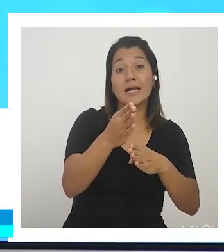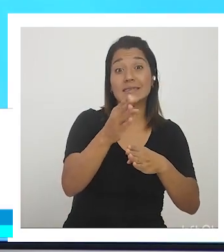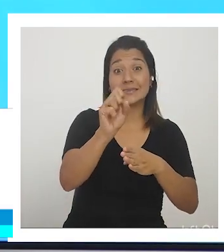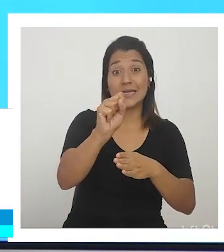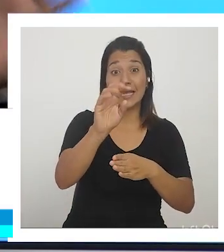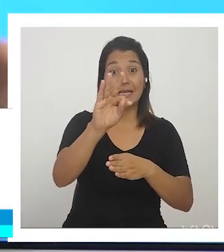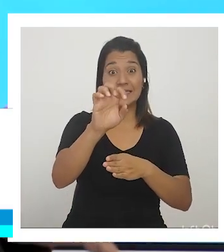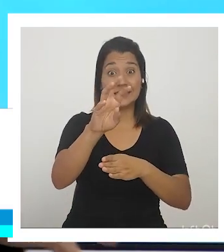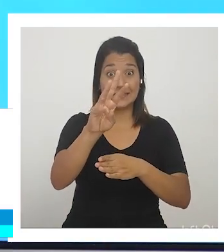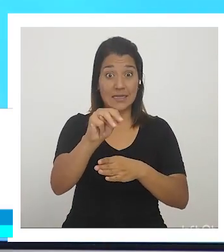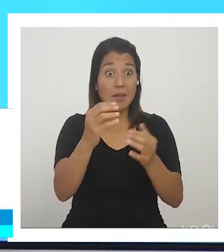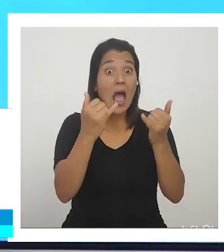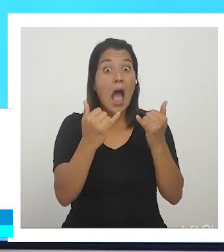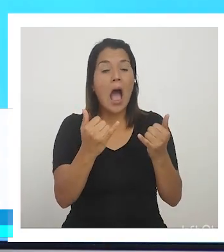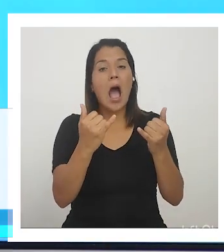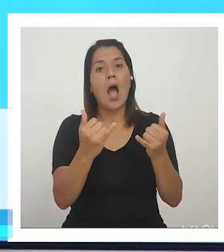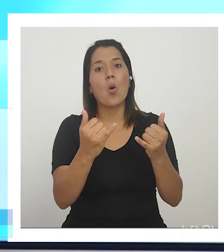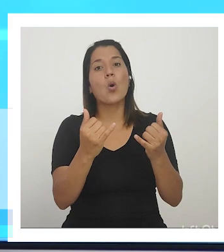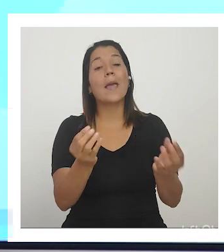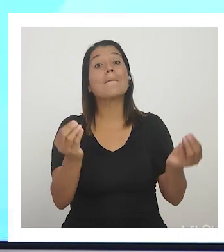en las 5 universidades públicas.